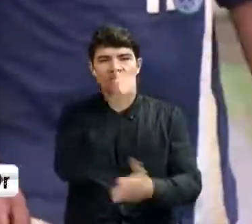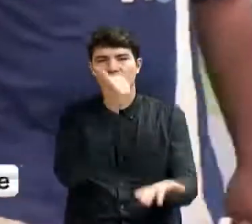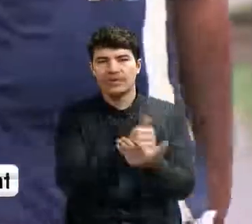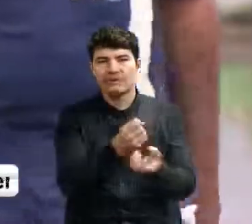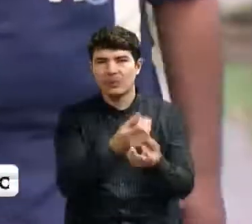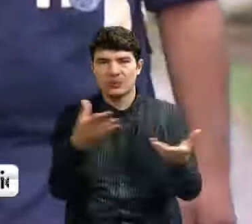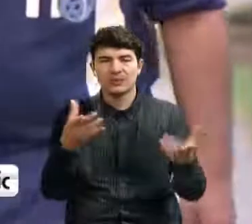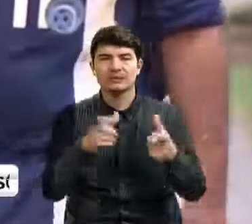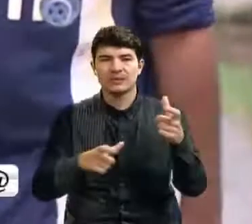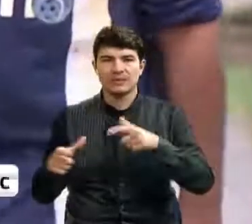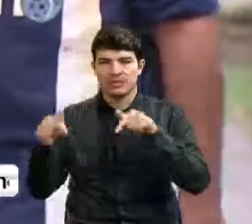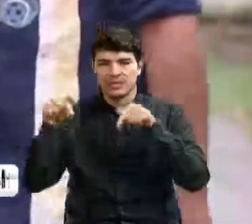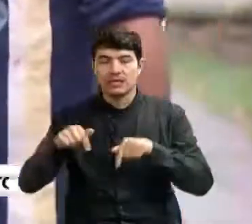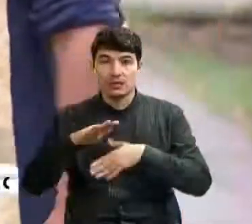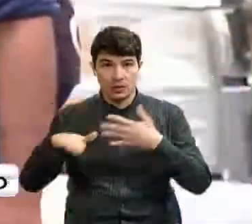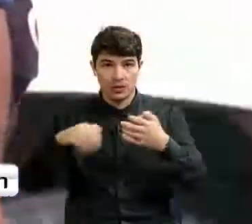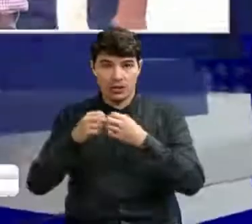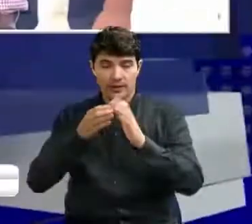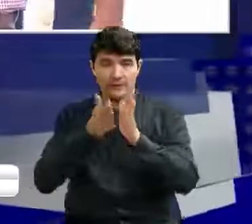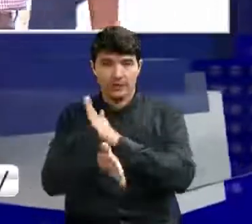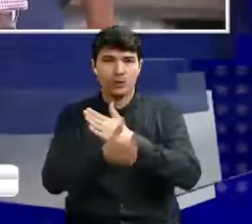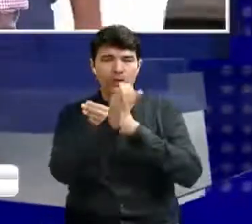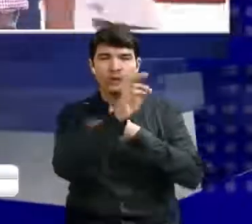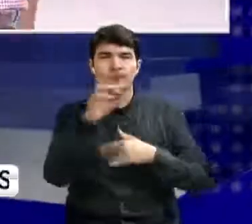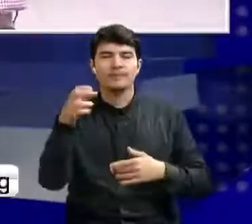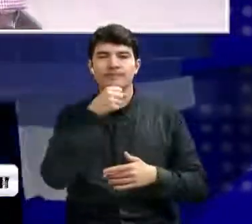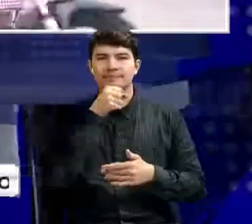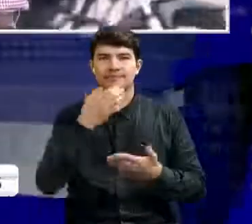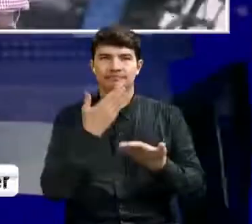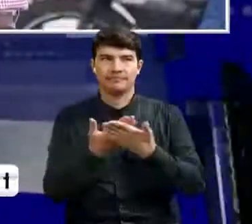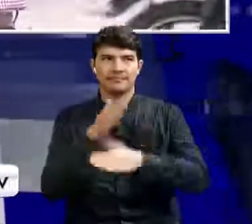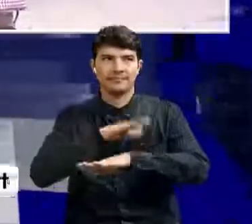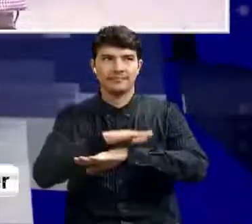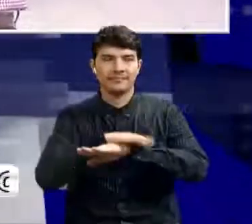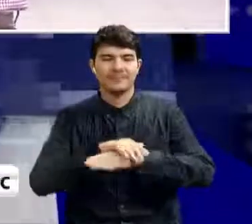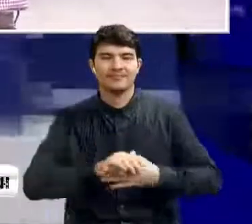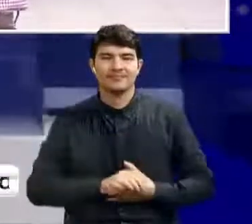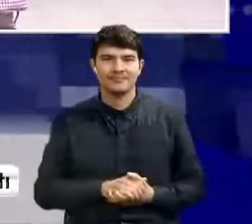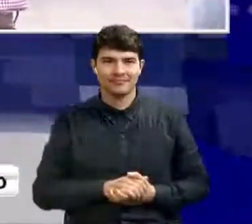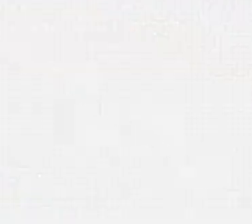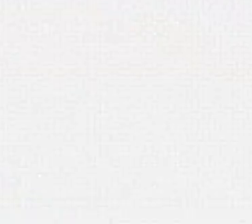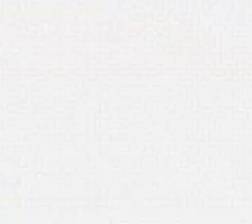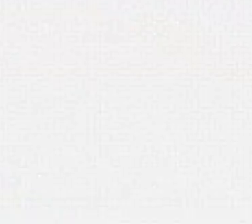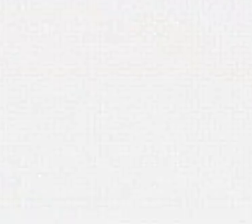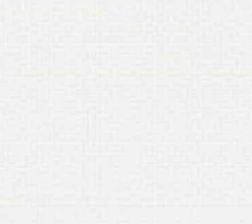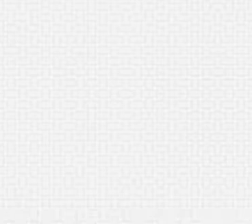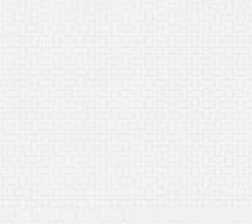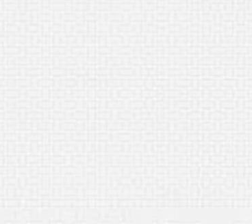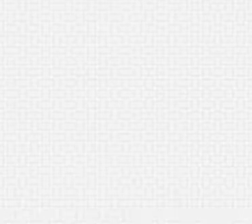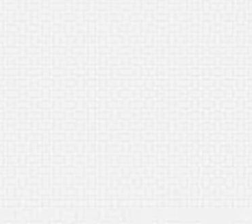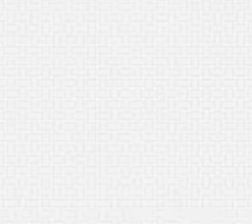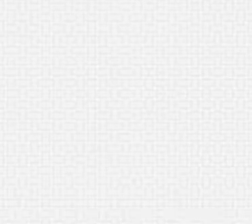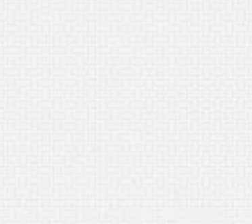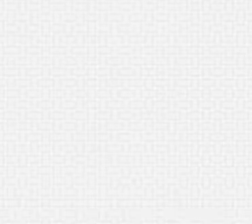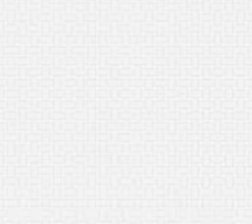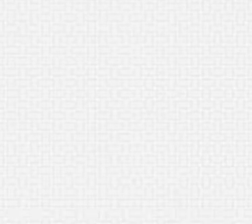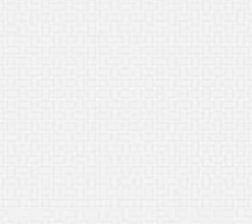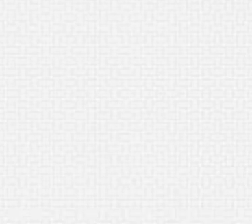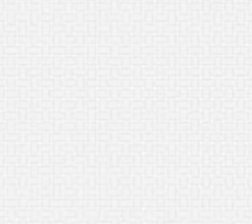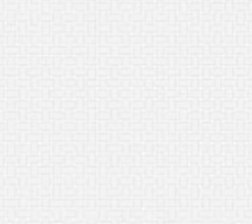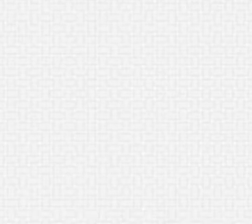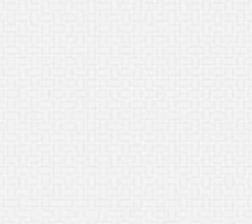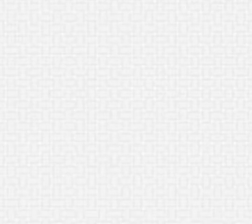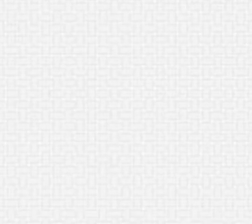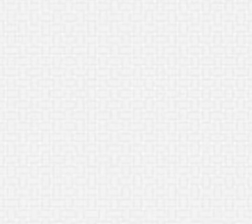hasta aquí toda la información con la cámara israel buitrago informó geither los gatos cuadros para oriente noticias que en antros tocón